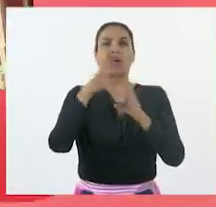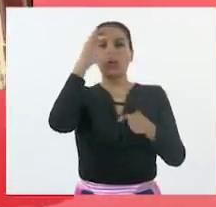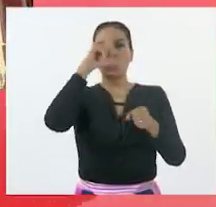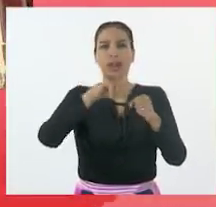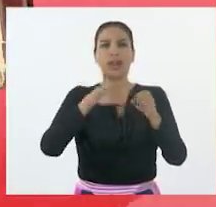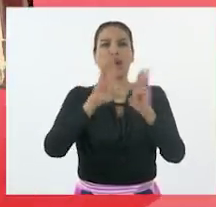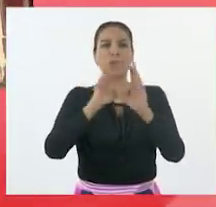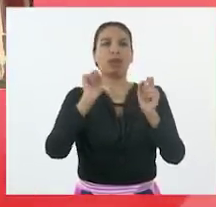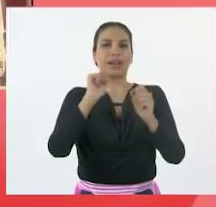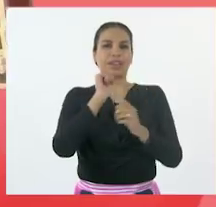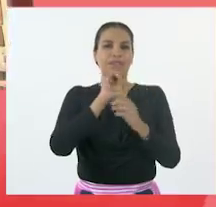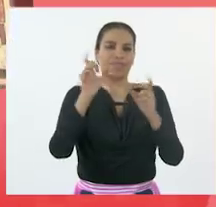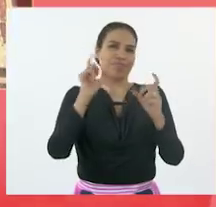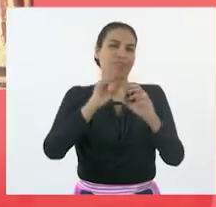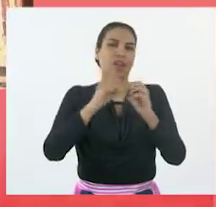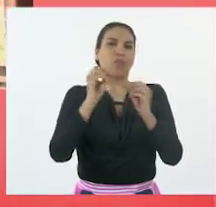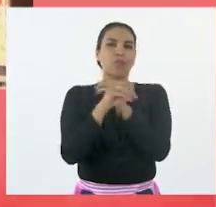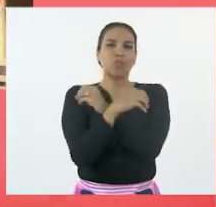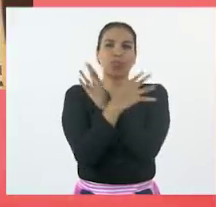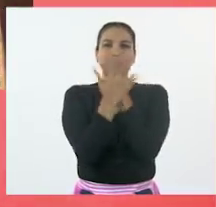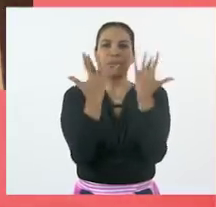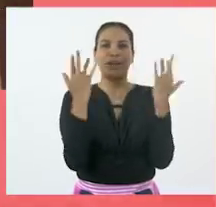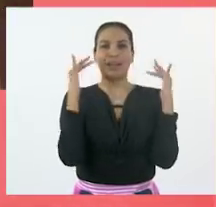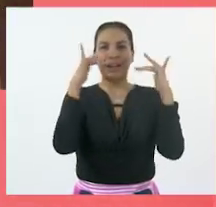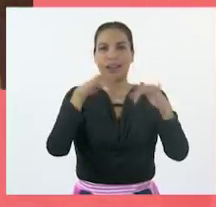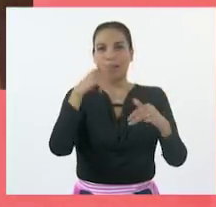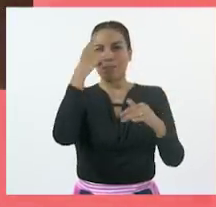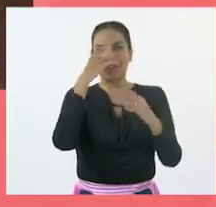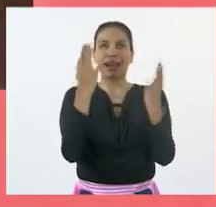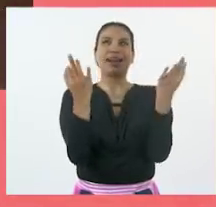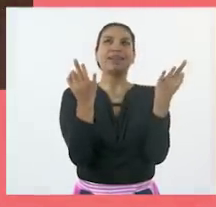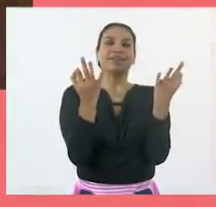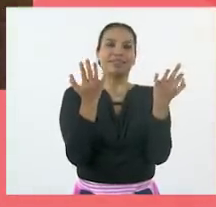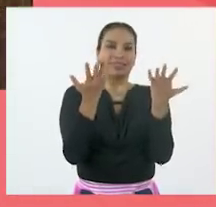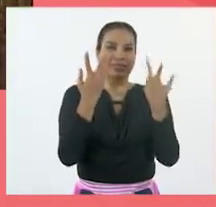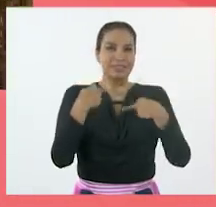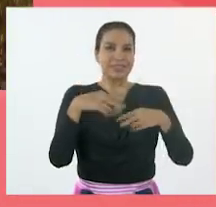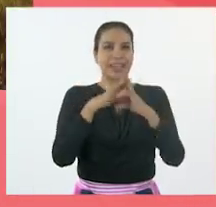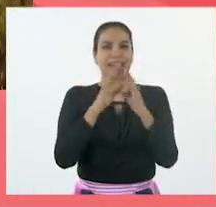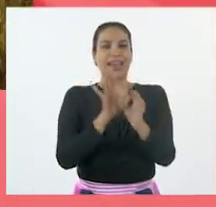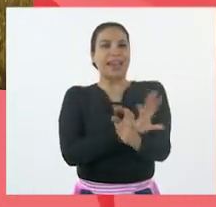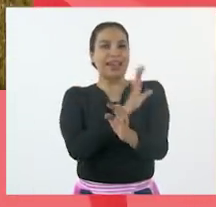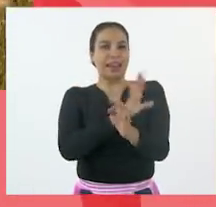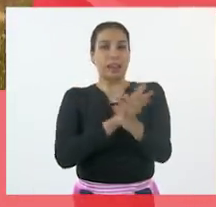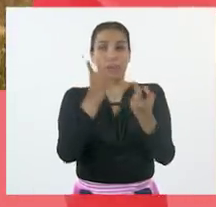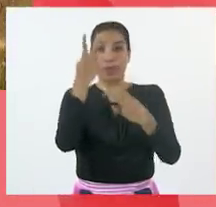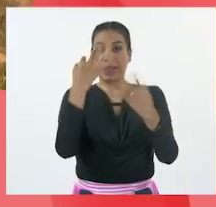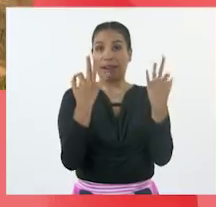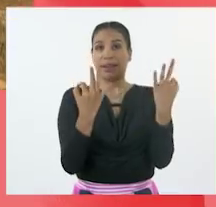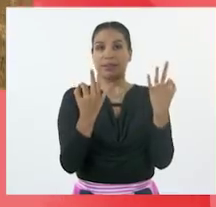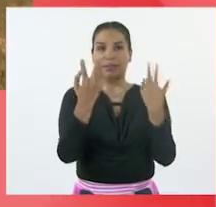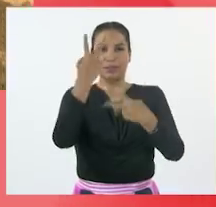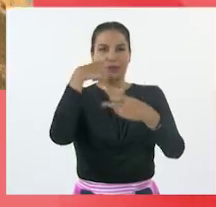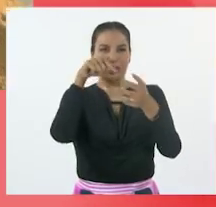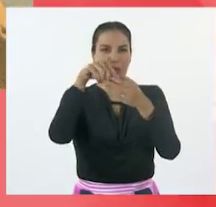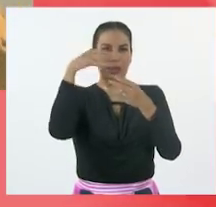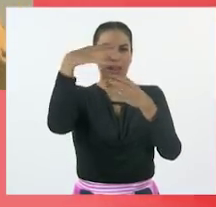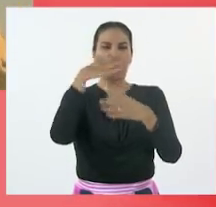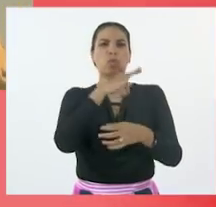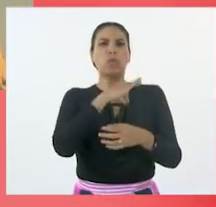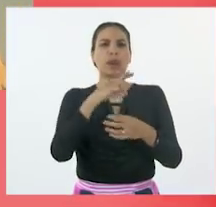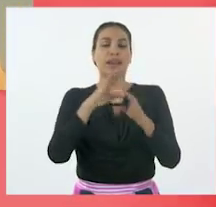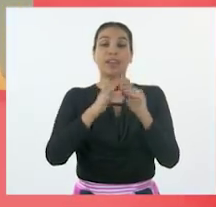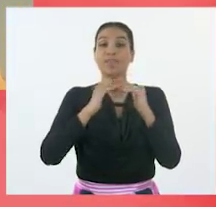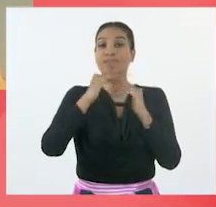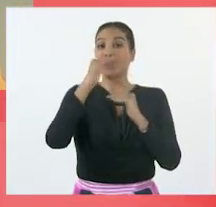equinoccio de primavera, donde la gente viene a la peña a tomar energía. Dicen que quien recibe energía de esta peña puede llegar a